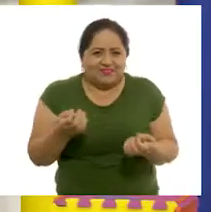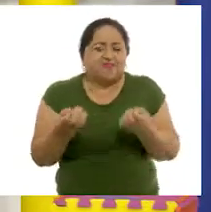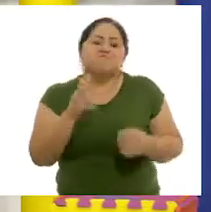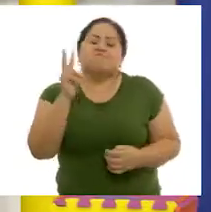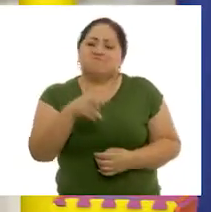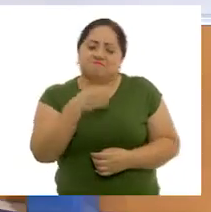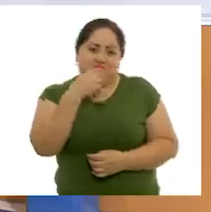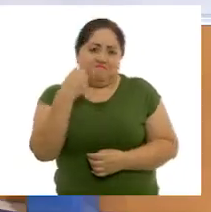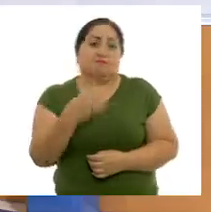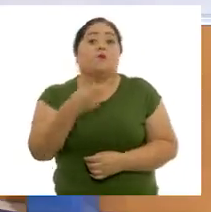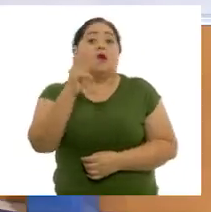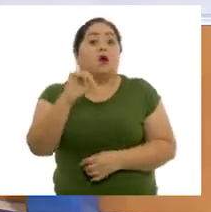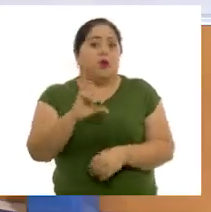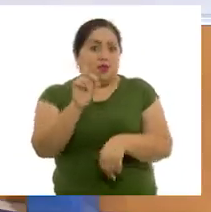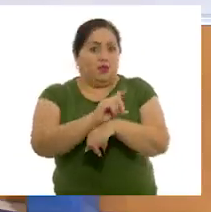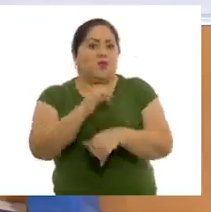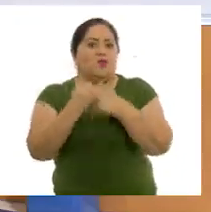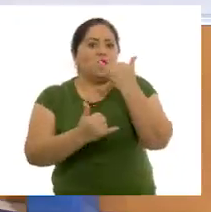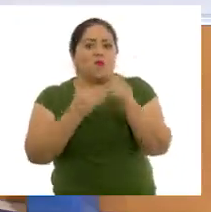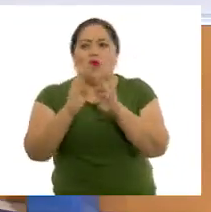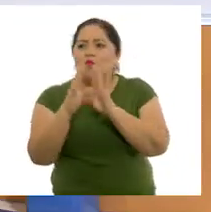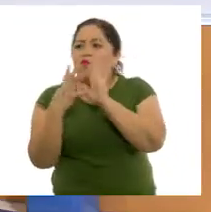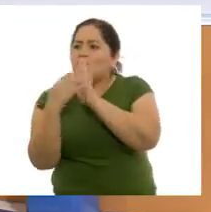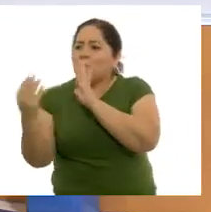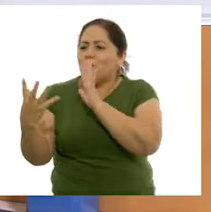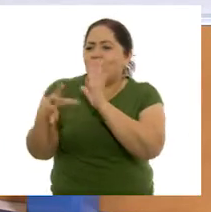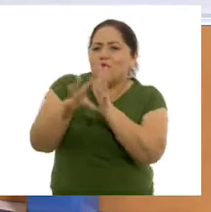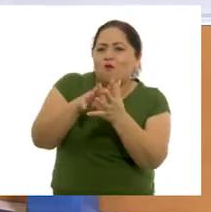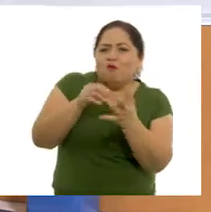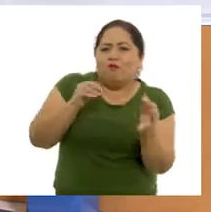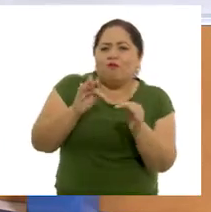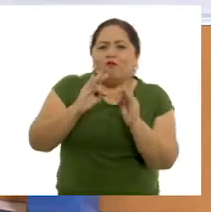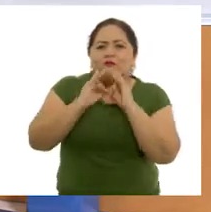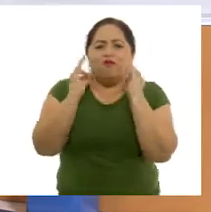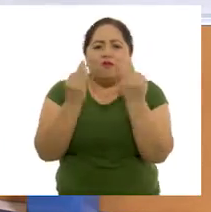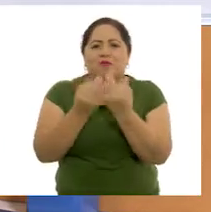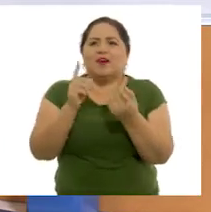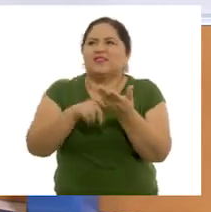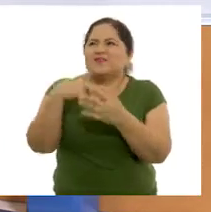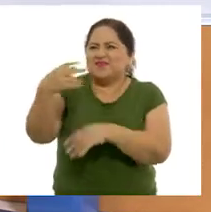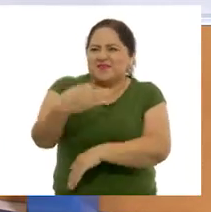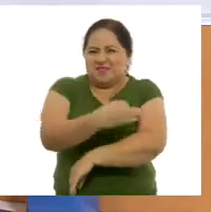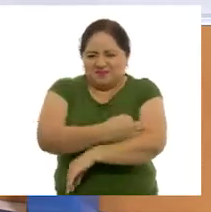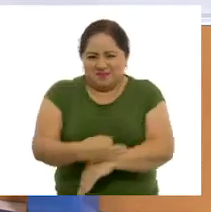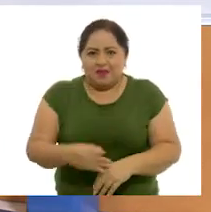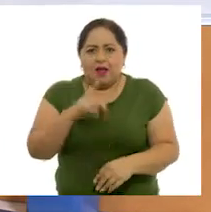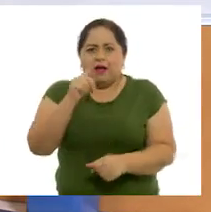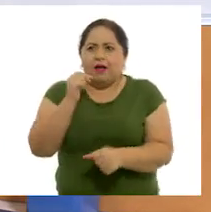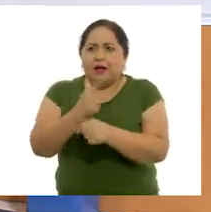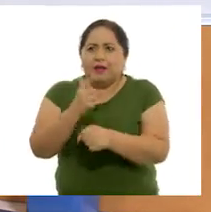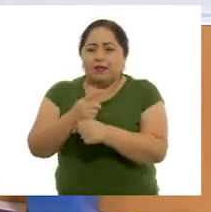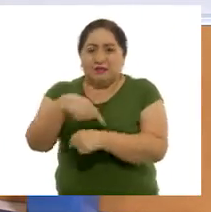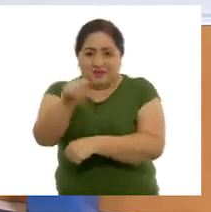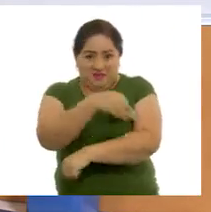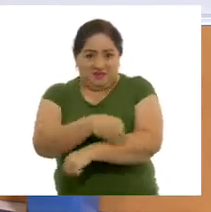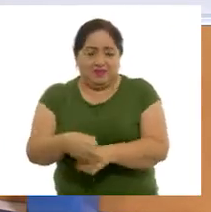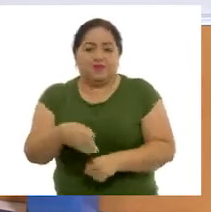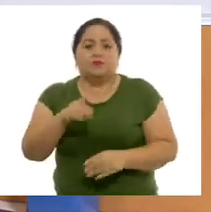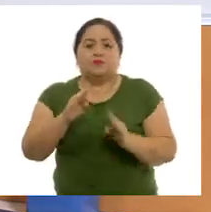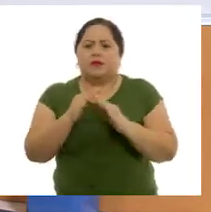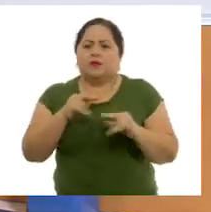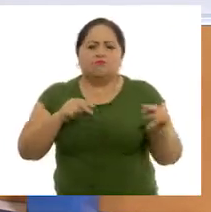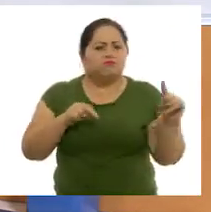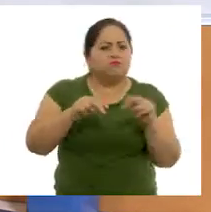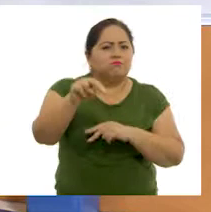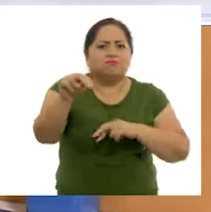ejercicios. Sí, y el día de hoy jugamos a imitar las formas de andar de algunos integrantes de la familia y notamos que cada integrante transita por la